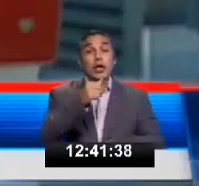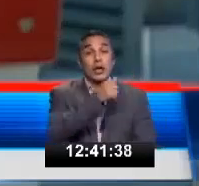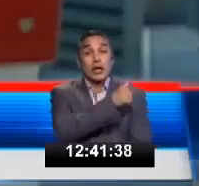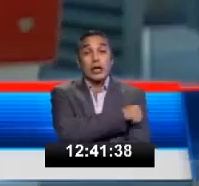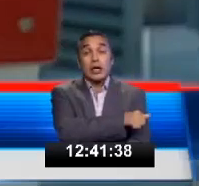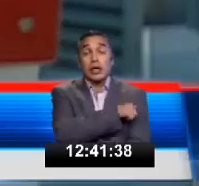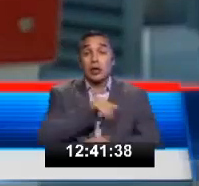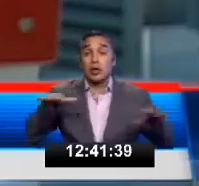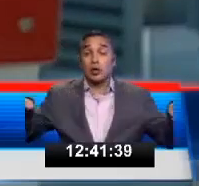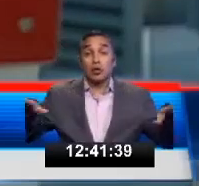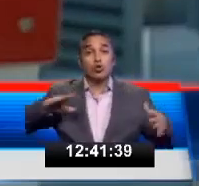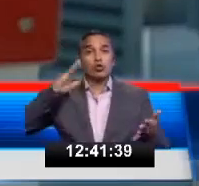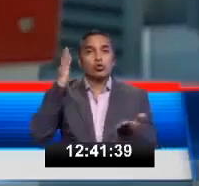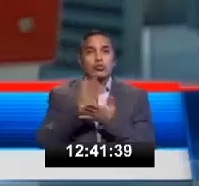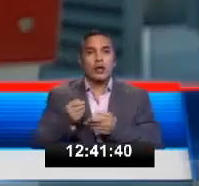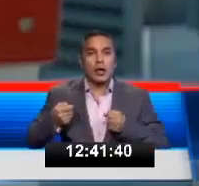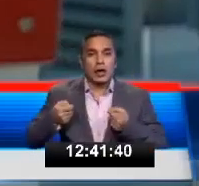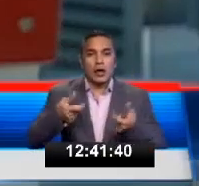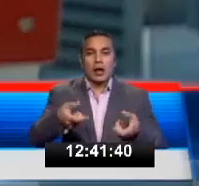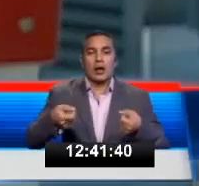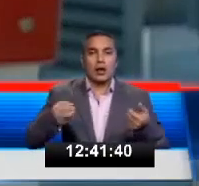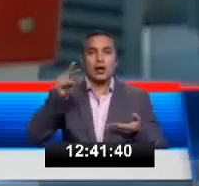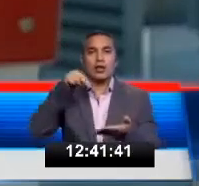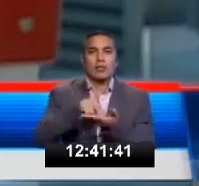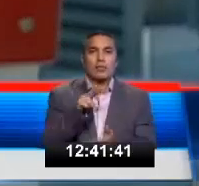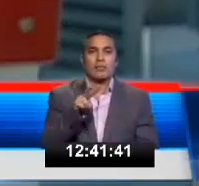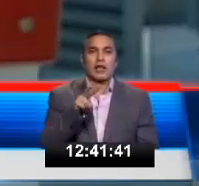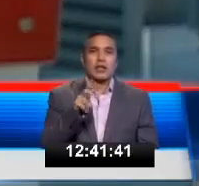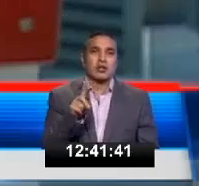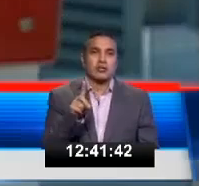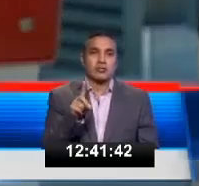suspendió el carnaval del 2021